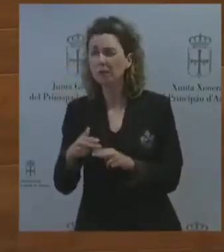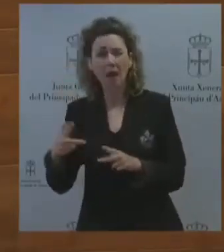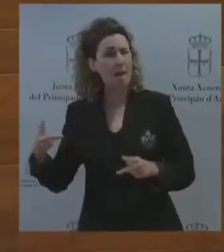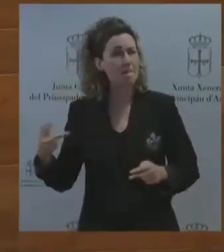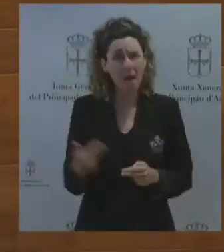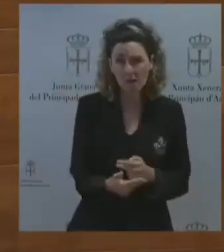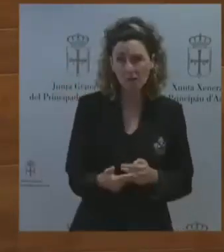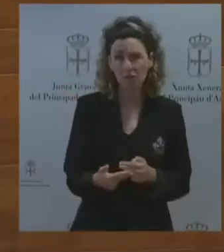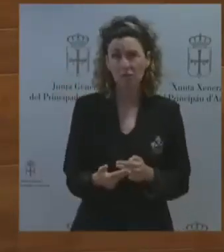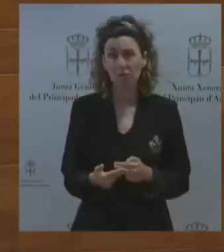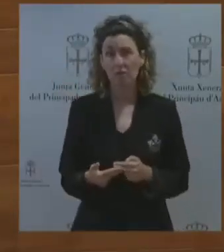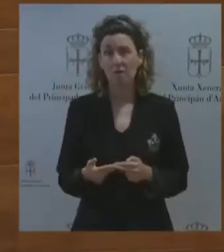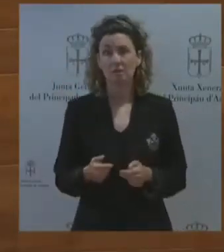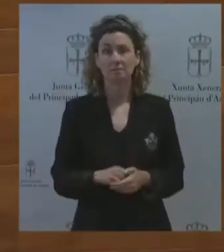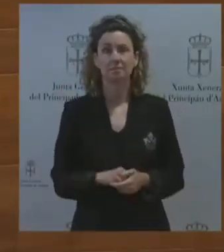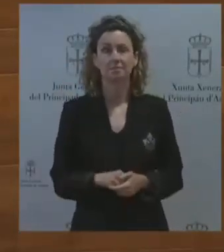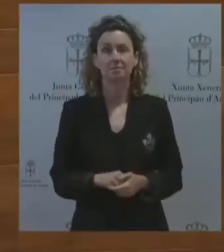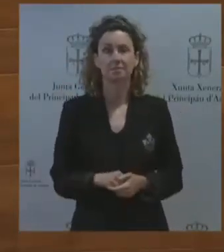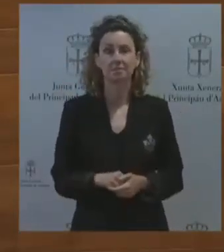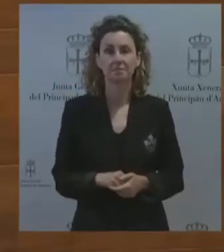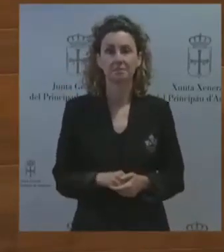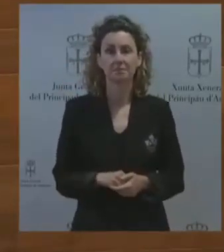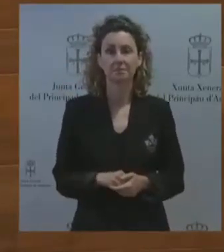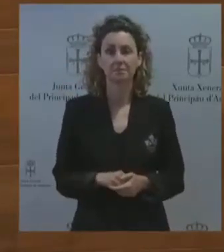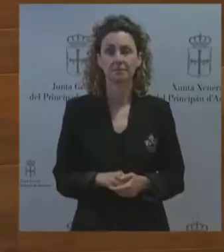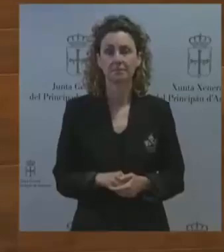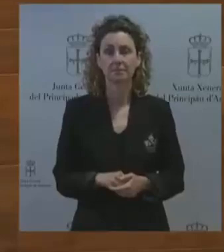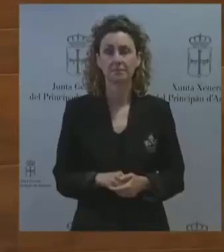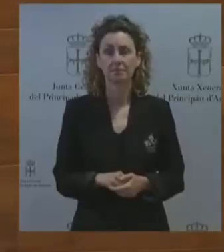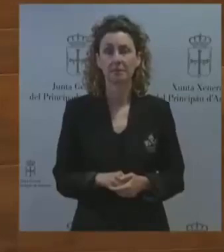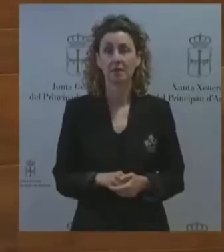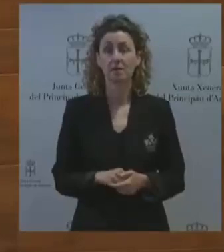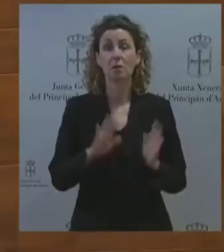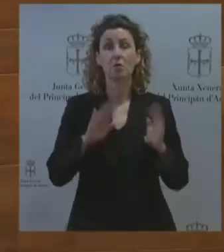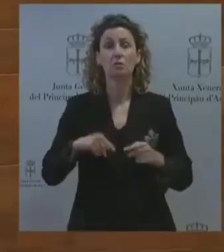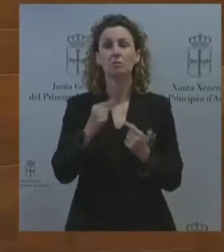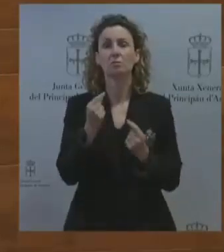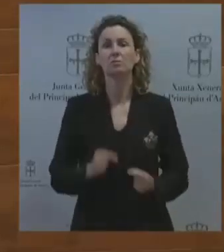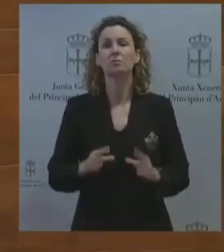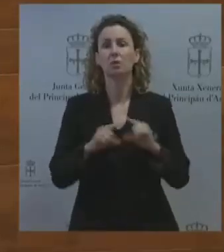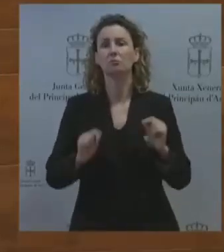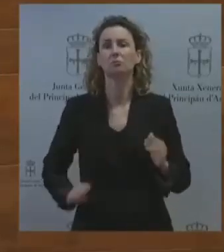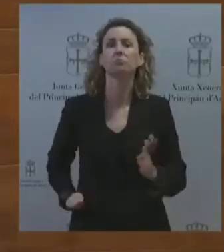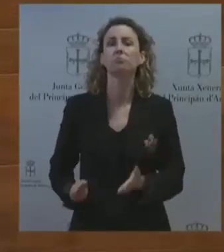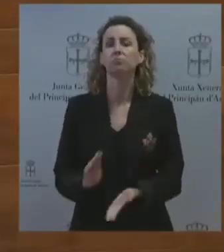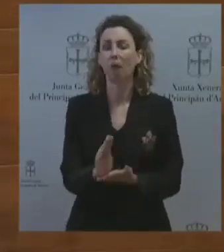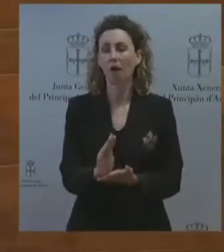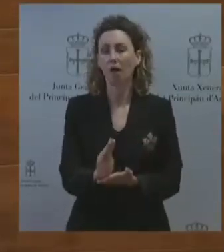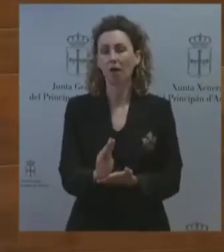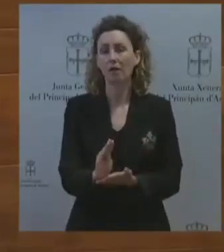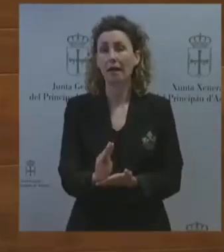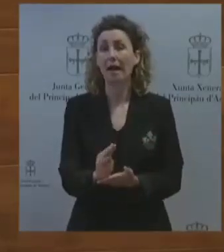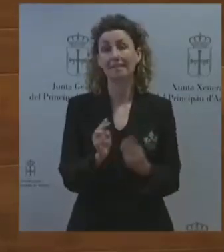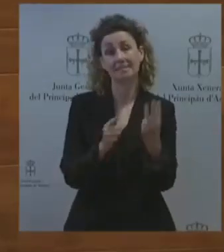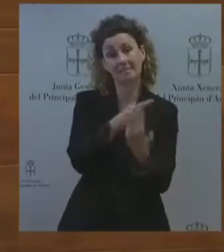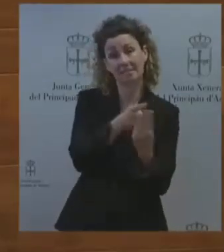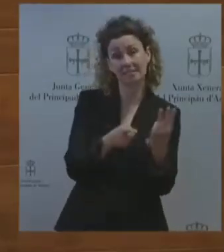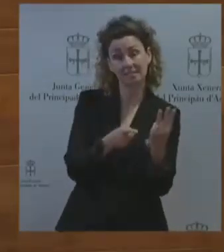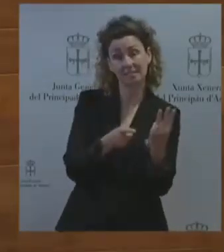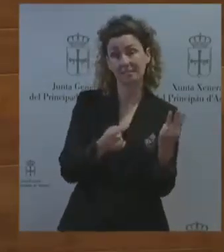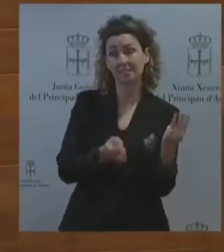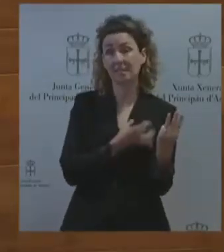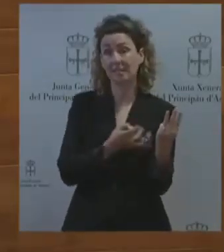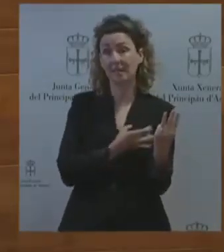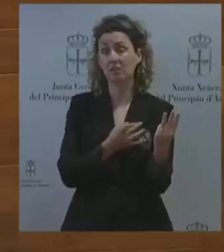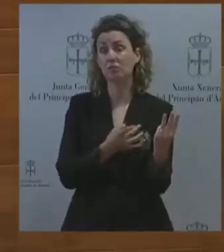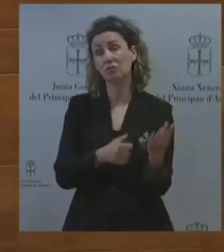que con lo que se ha destinado en los últimos presupuestos en Asturias, solo en subvenciones a 3 sindicatos de clase y la Llingua, se podría contratar, por